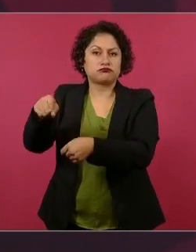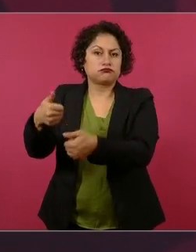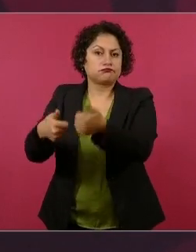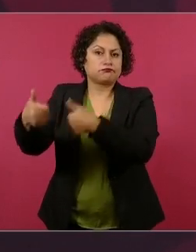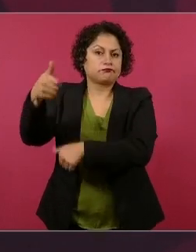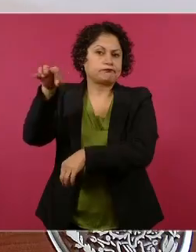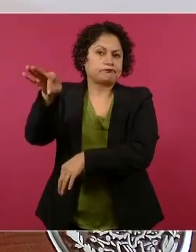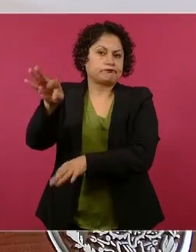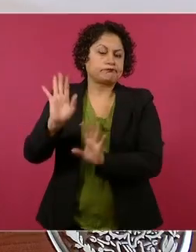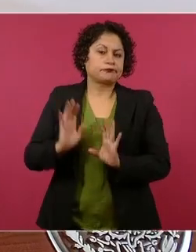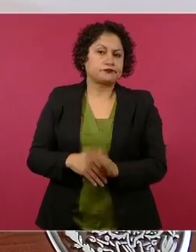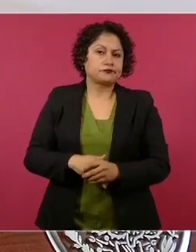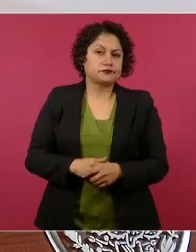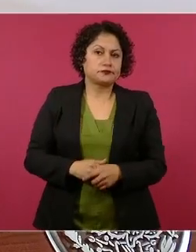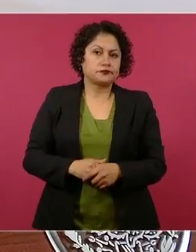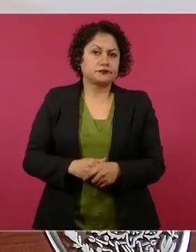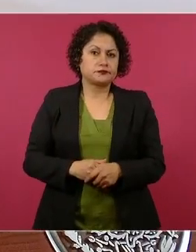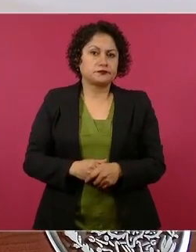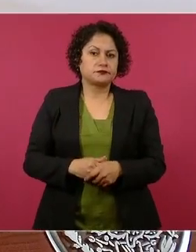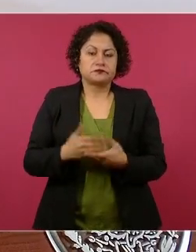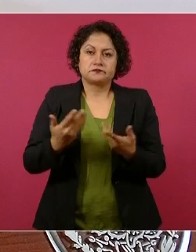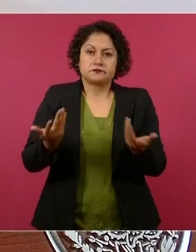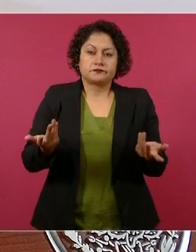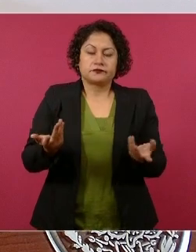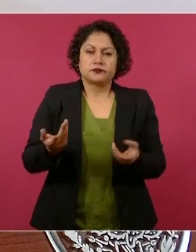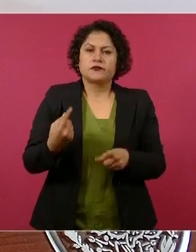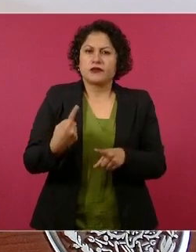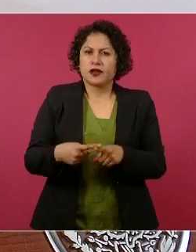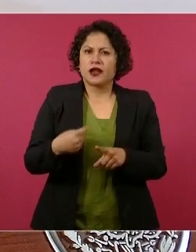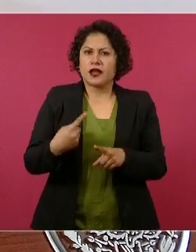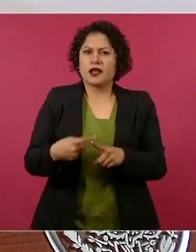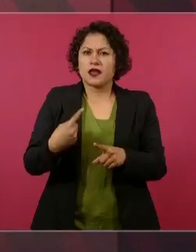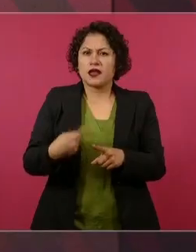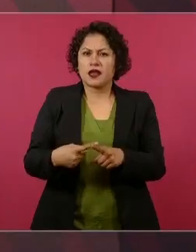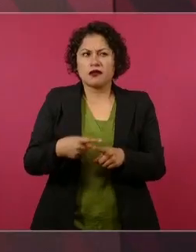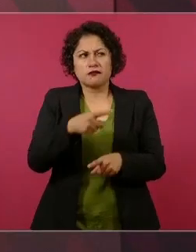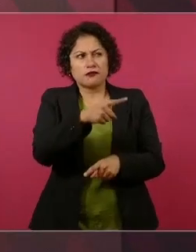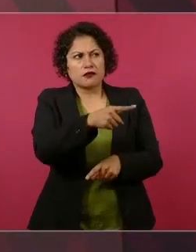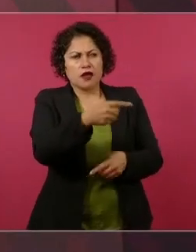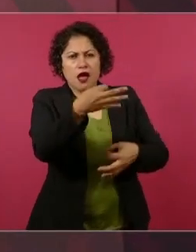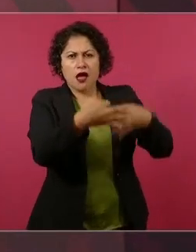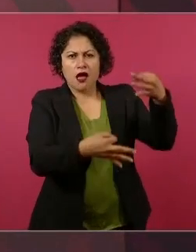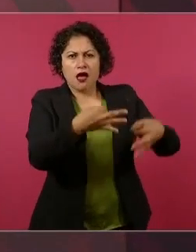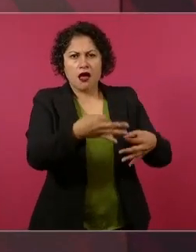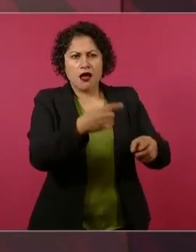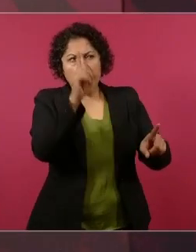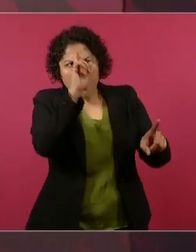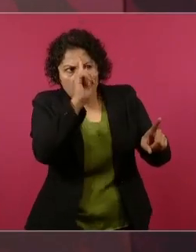para estos asuntos. No sé quién lo asesoró,